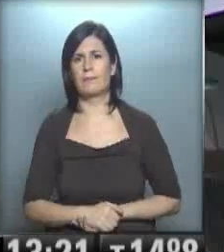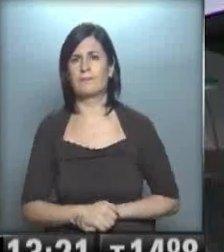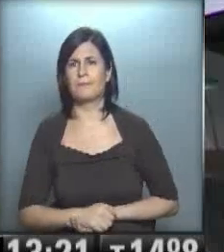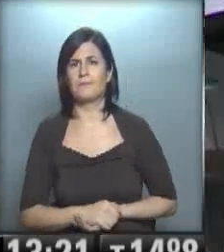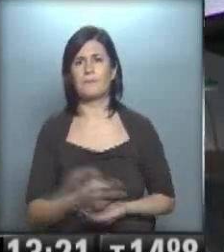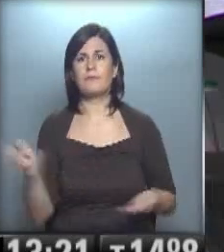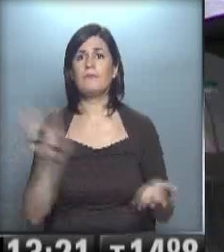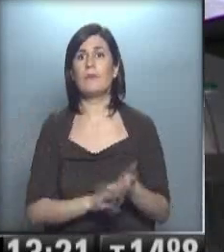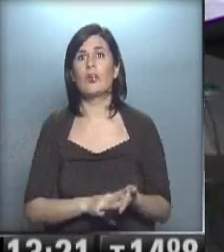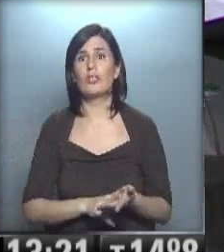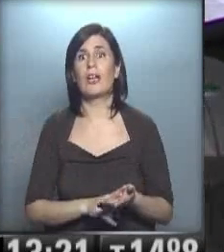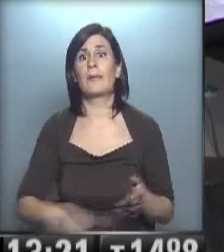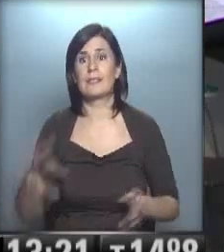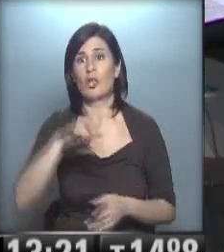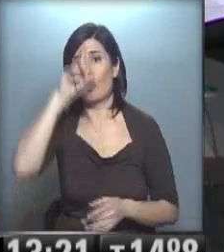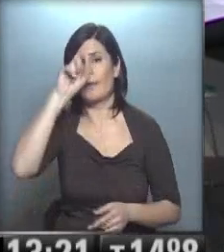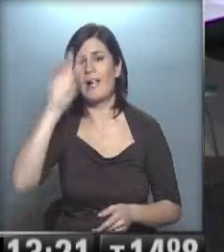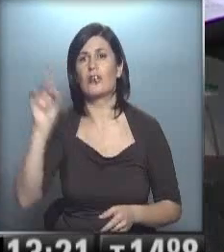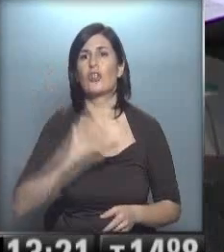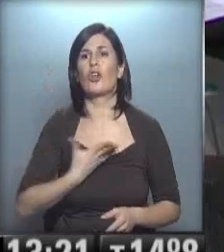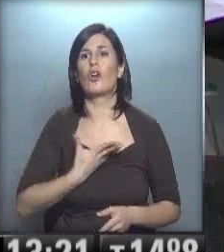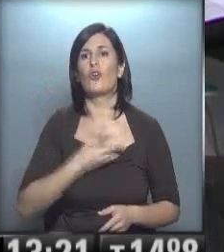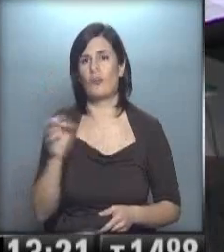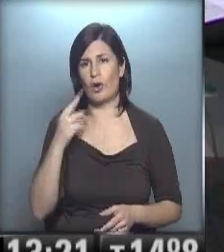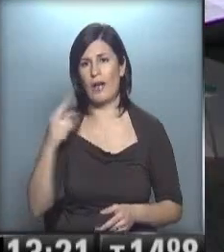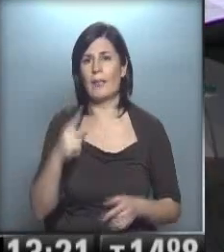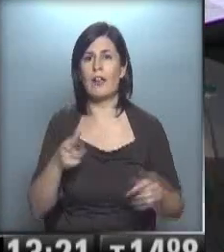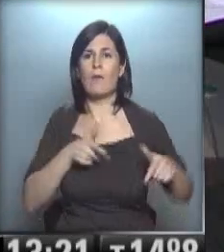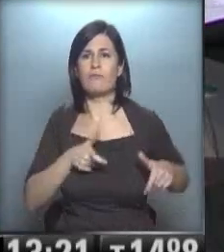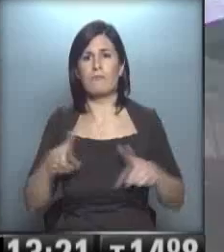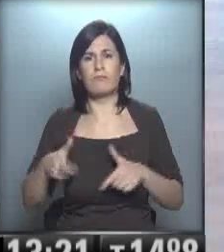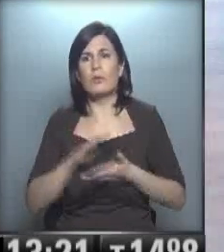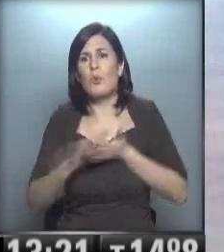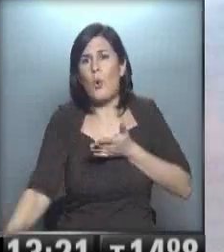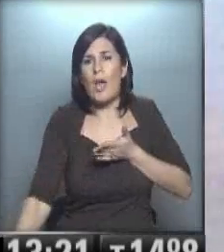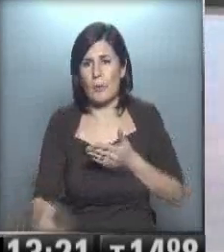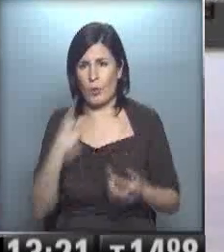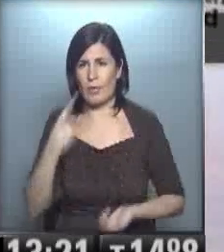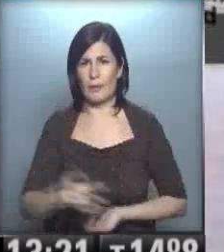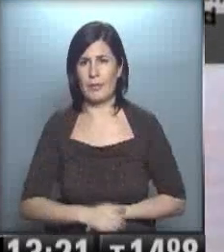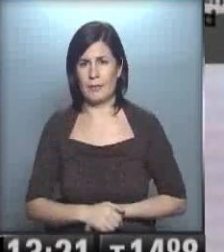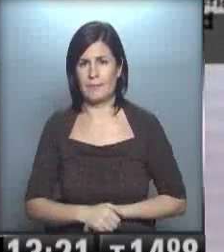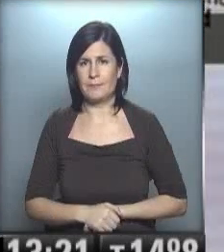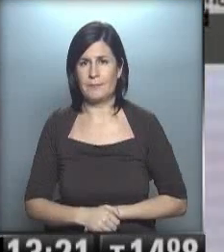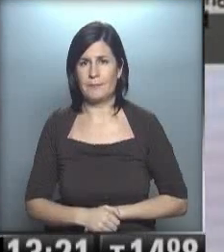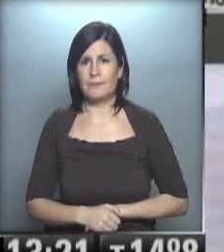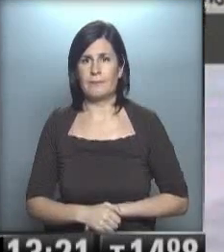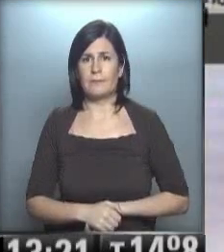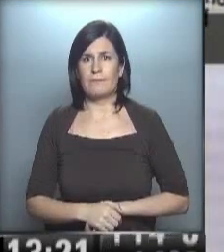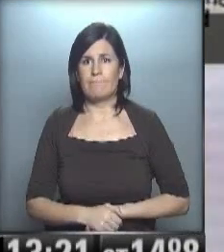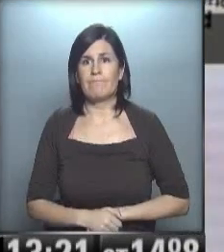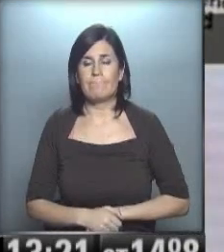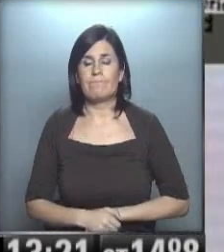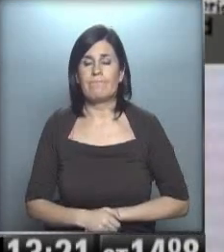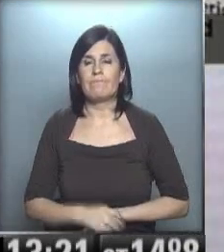una vez más en vivo al hospital rojo con este mamógrafo de última tecnología que está en nuestro país y te escuchamos por